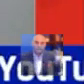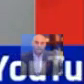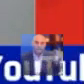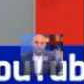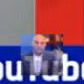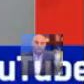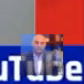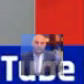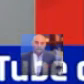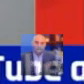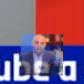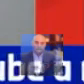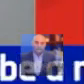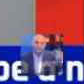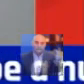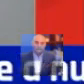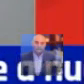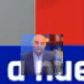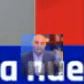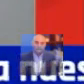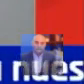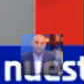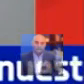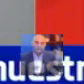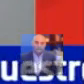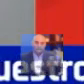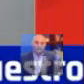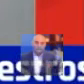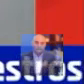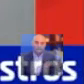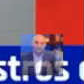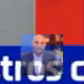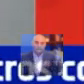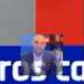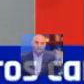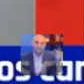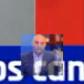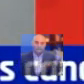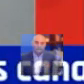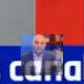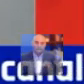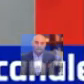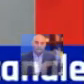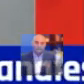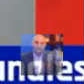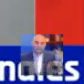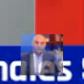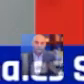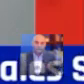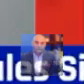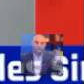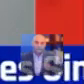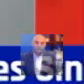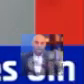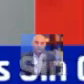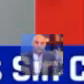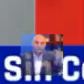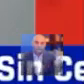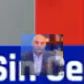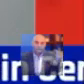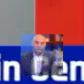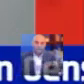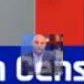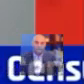que son importantes, desde luego, como la que mencionaste, el Águila Azteca entregada